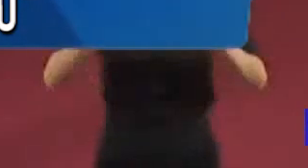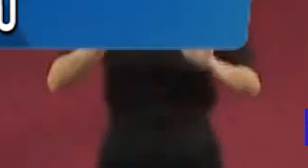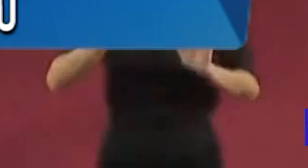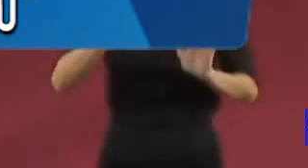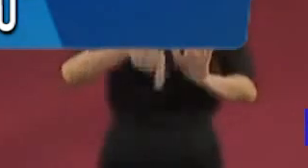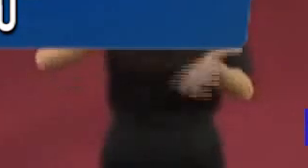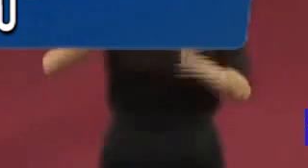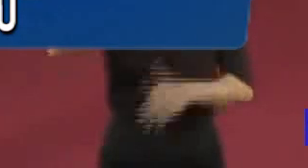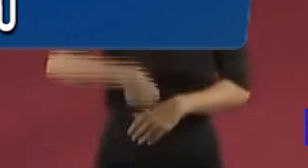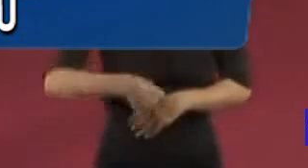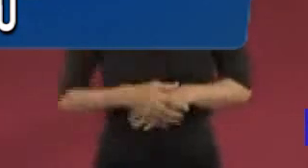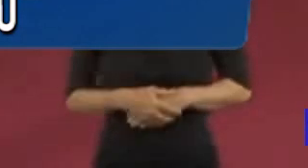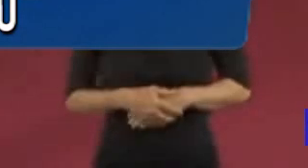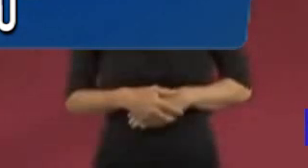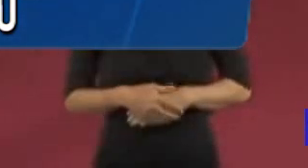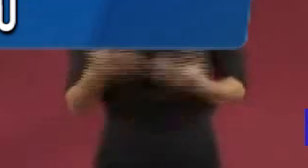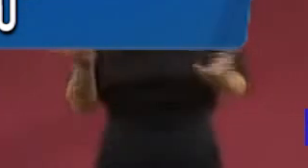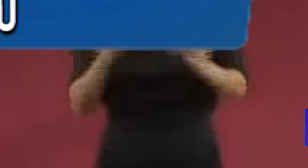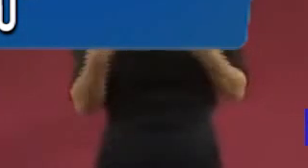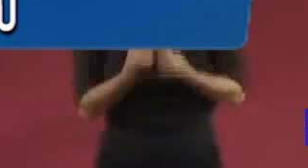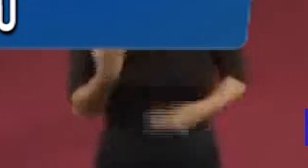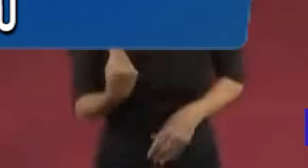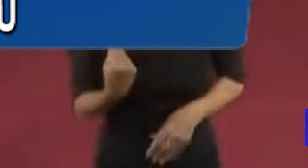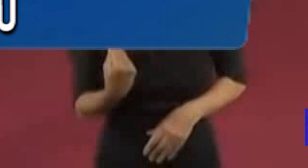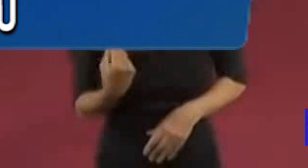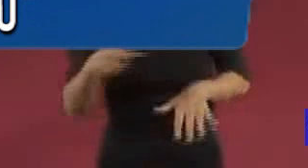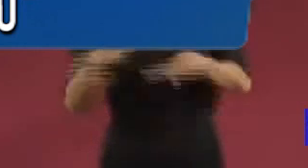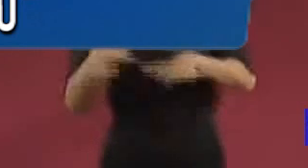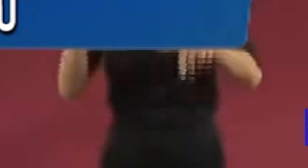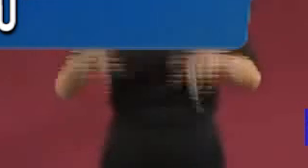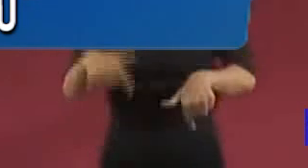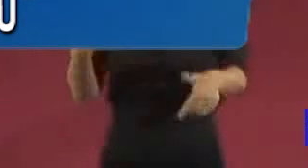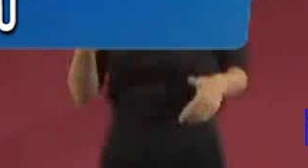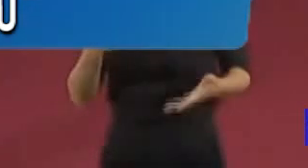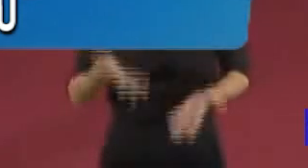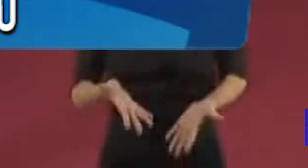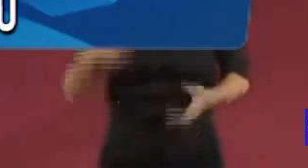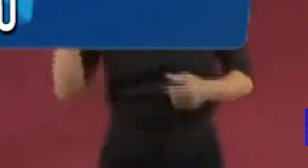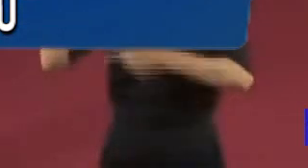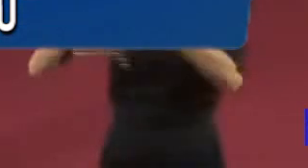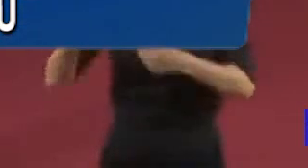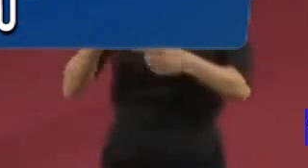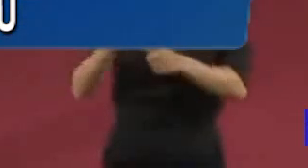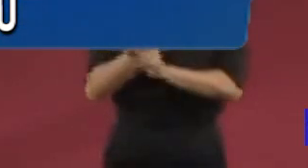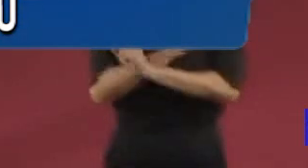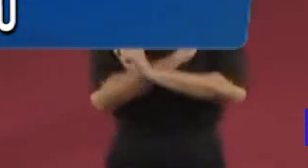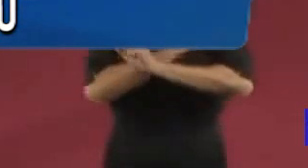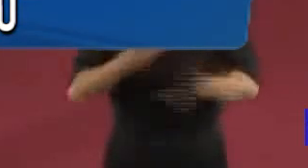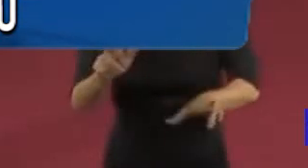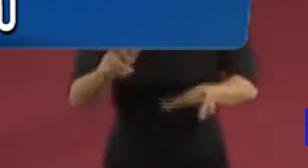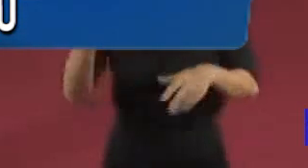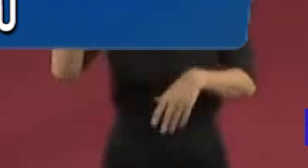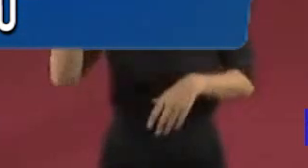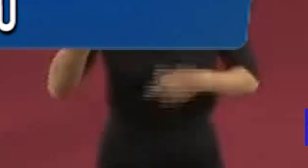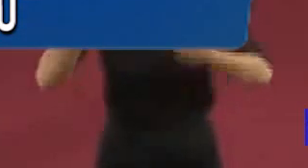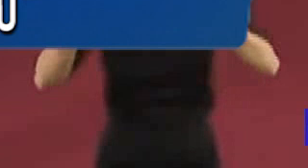posicionado en el mundo de una manera muy importante y esto claramente vuelve a sacarle competitividad en